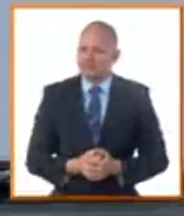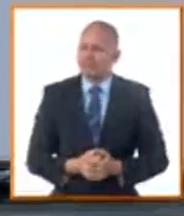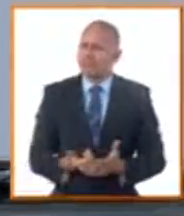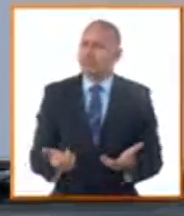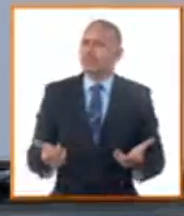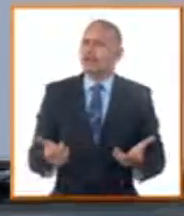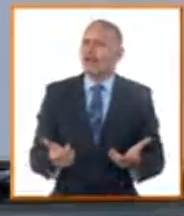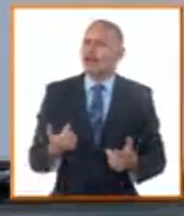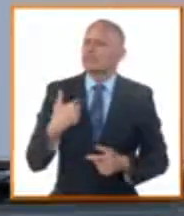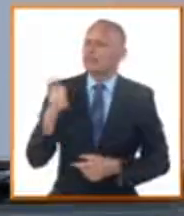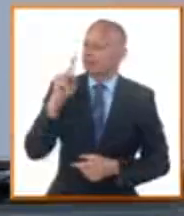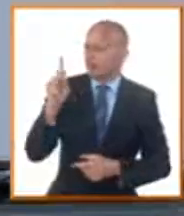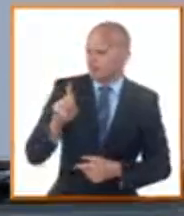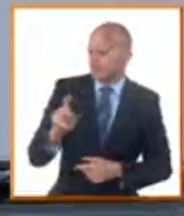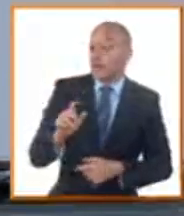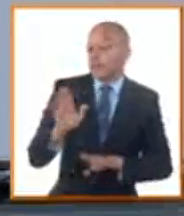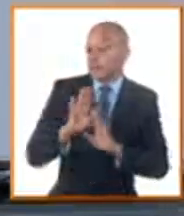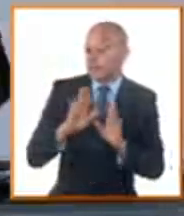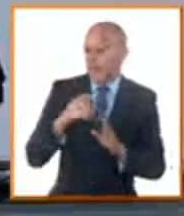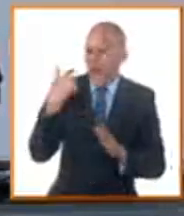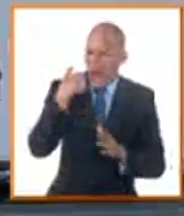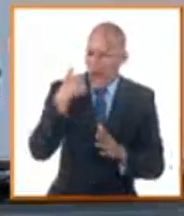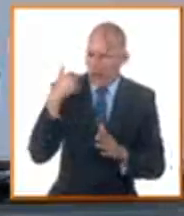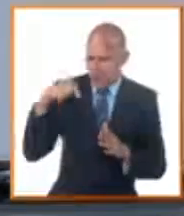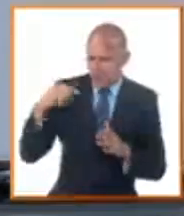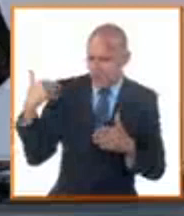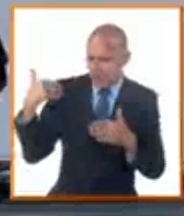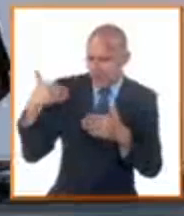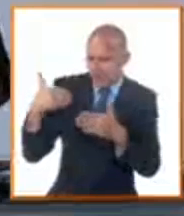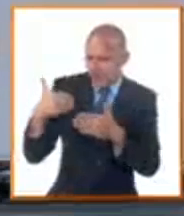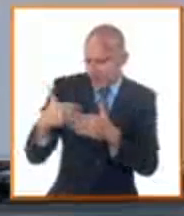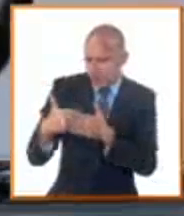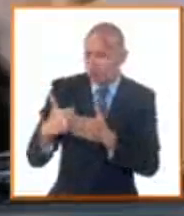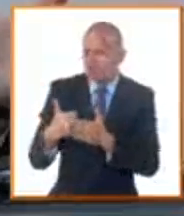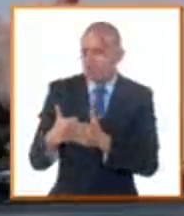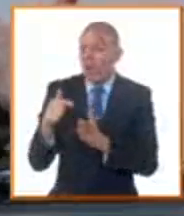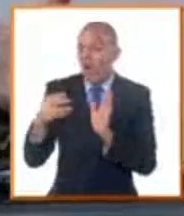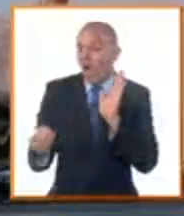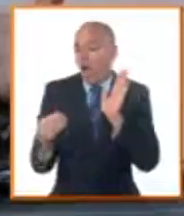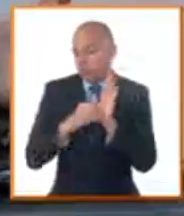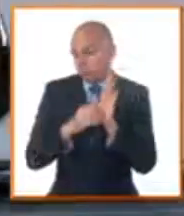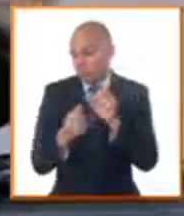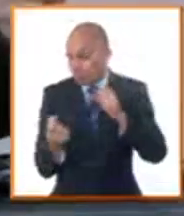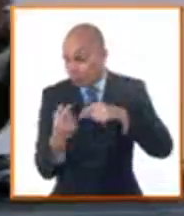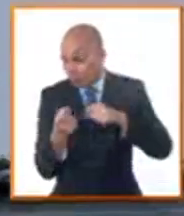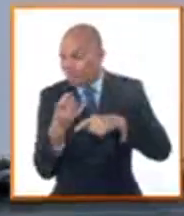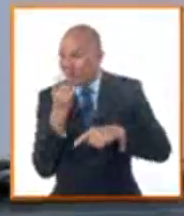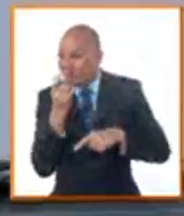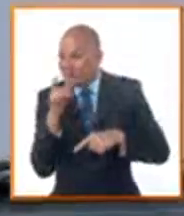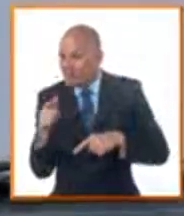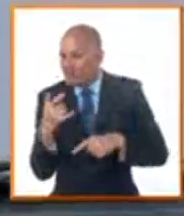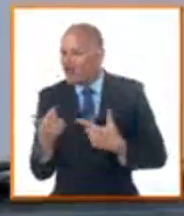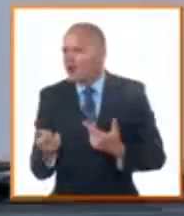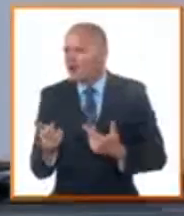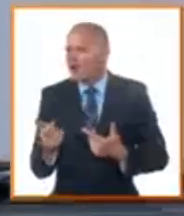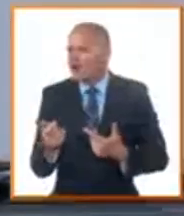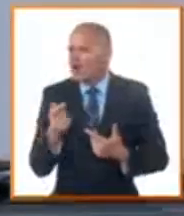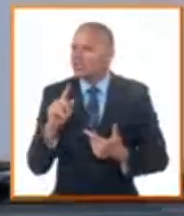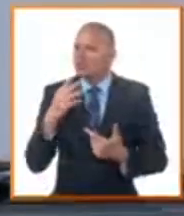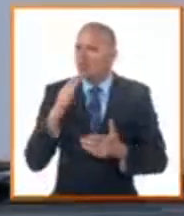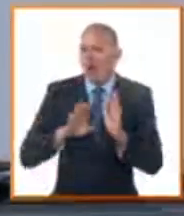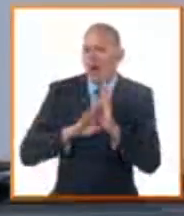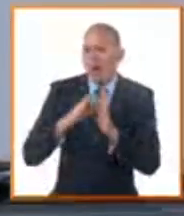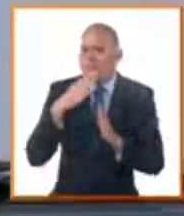en estos años? ¿Cuánto pudo aportar, estoy pensando en tiempos de pandemia, el haber dispuesto antes de